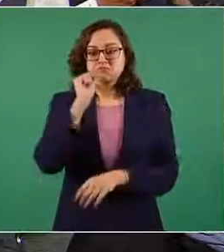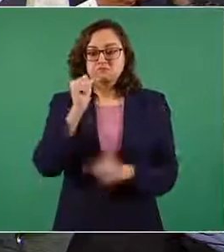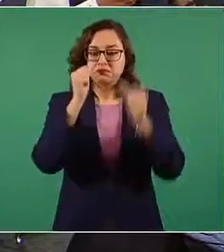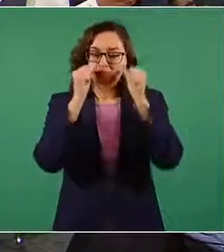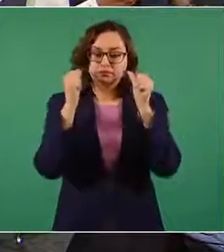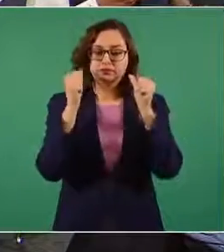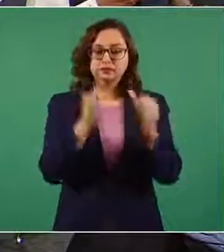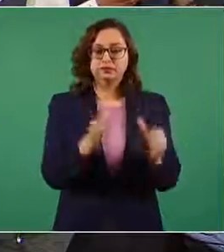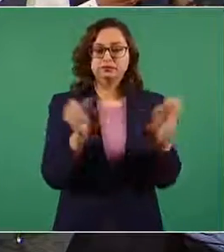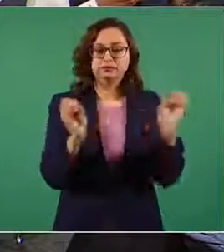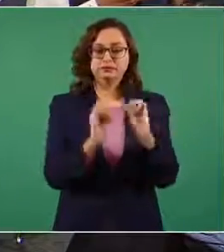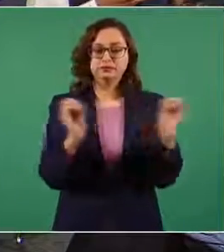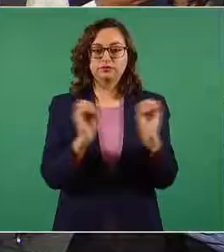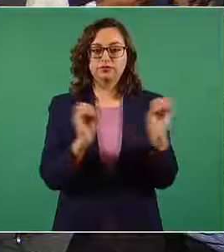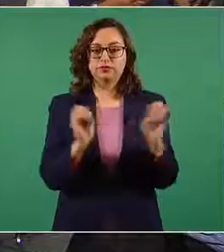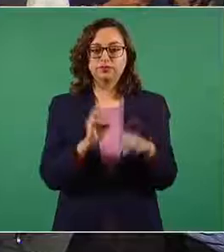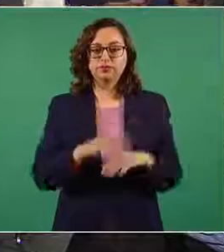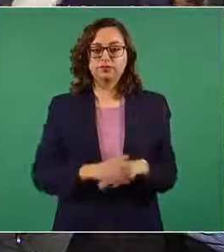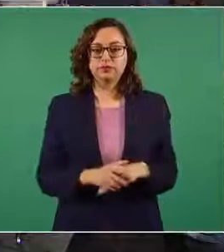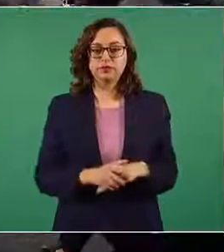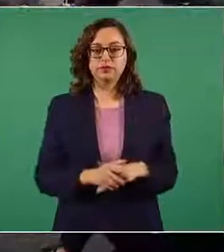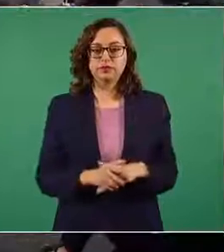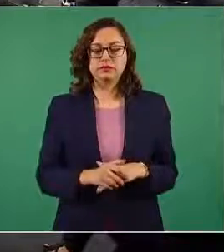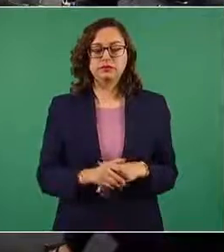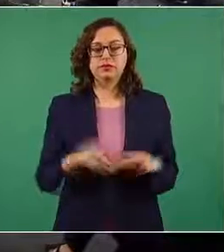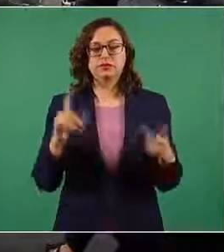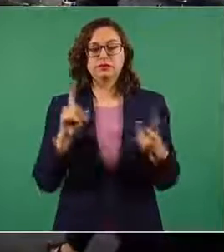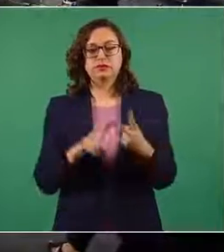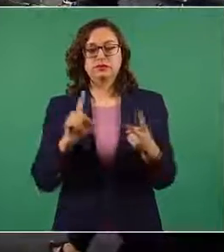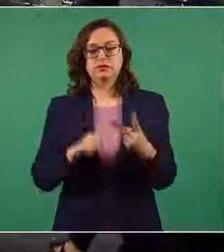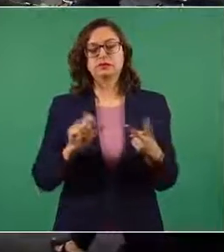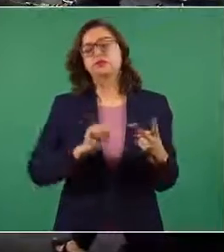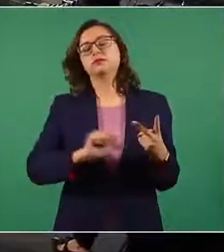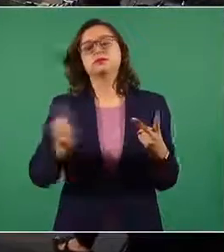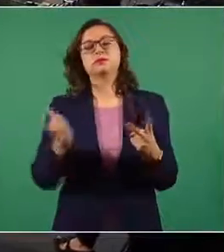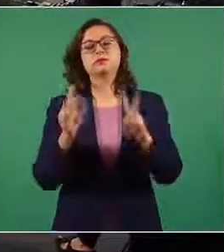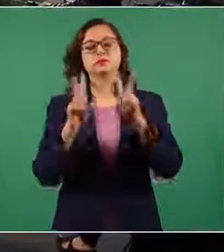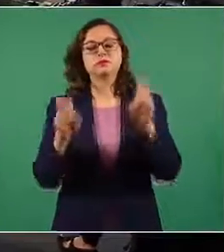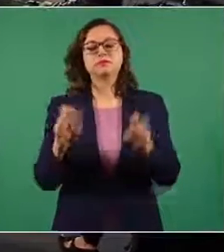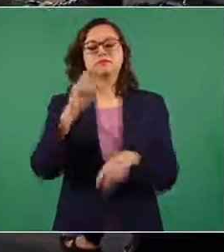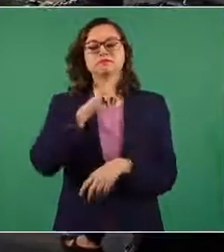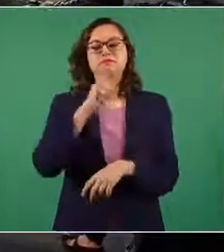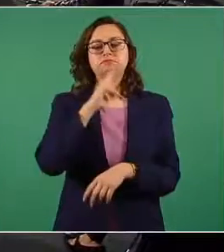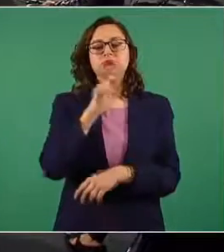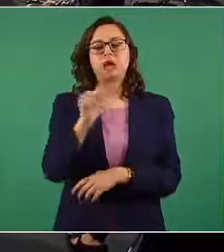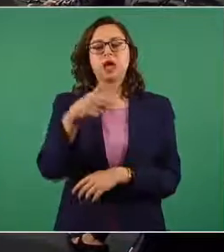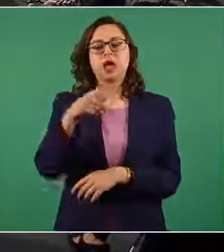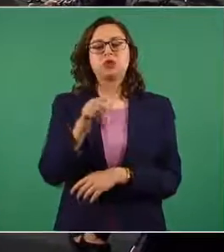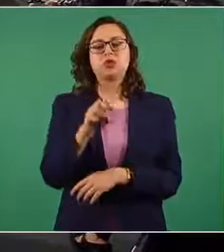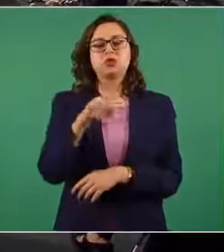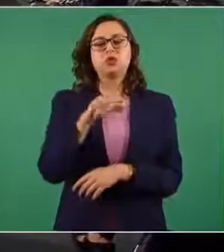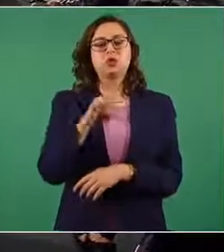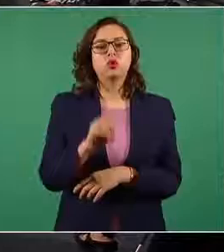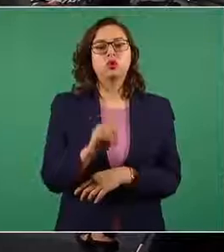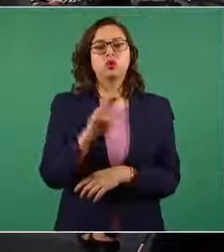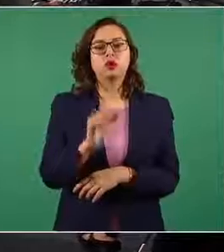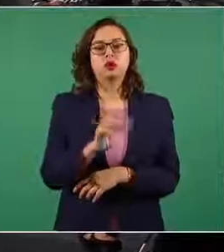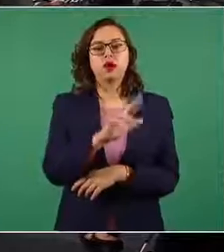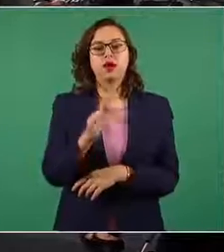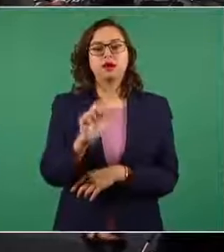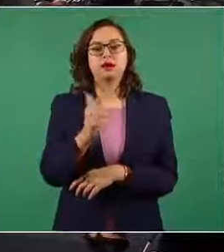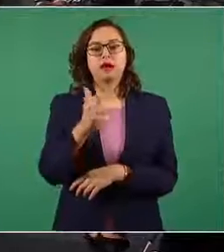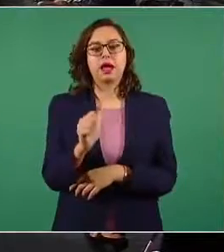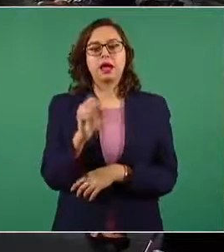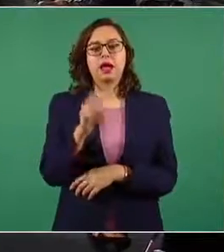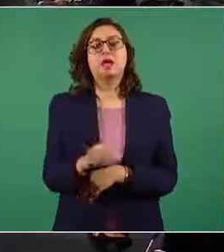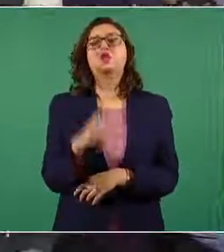nadie le ha brindado. Y el segundo punto, rapidísimo, es Antonio Barragán y Gilberto Baena, son dos